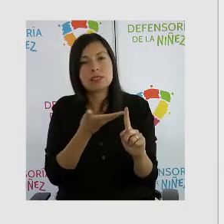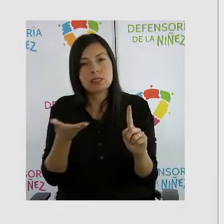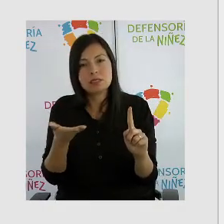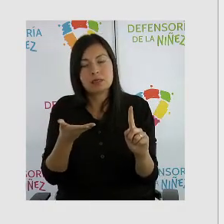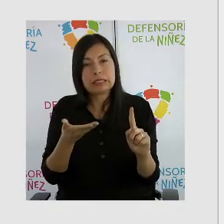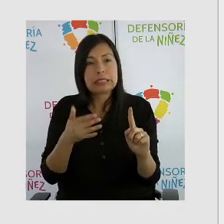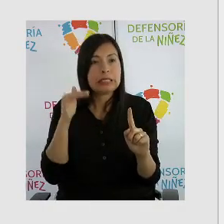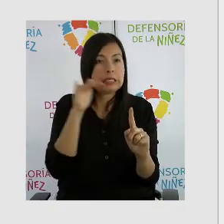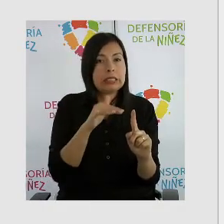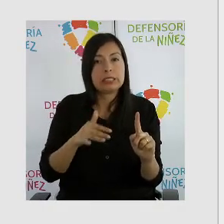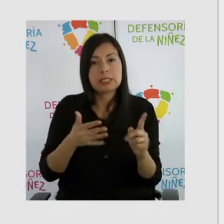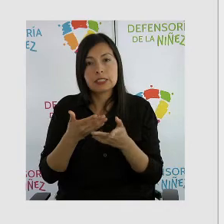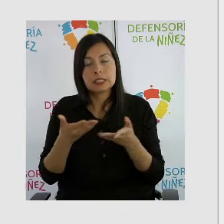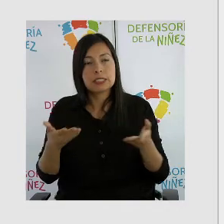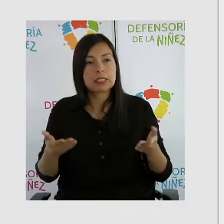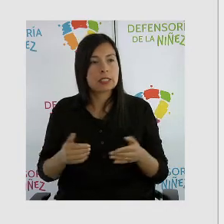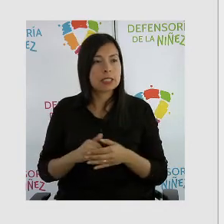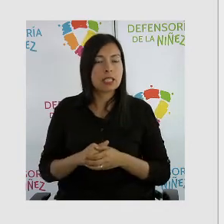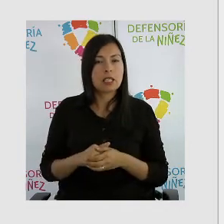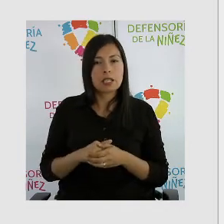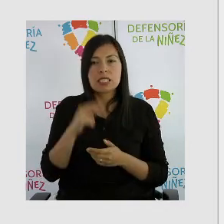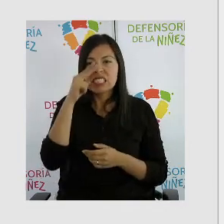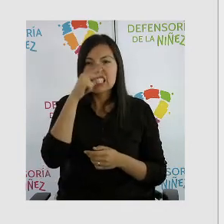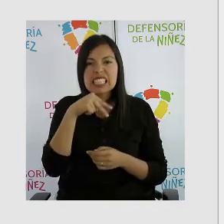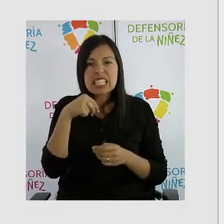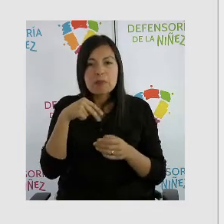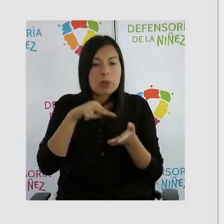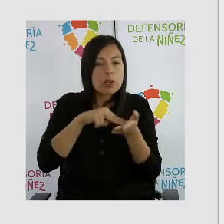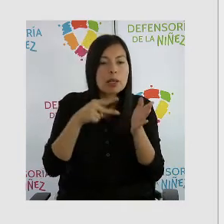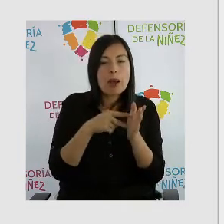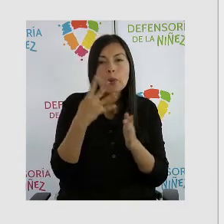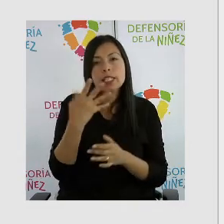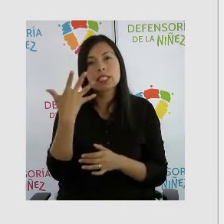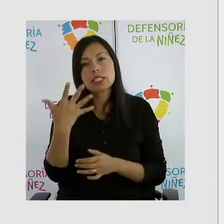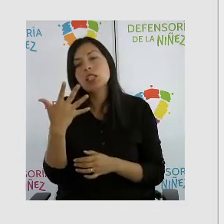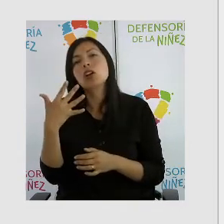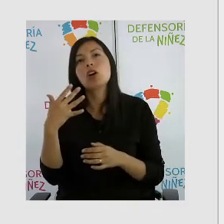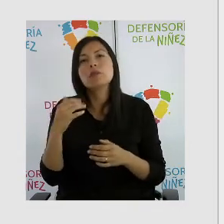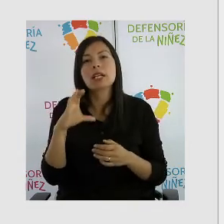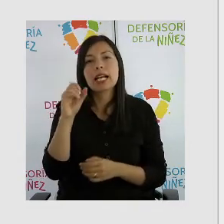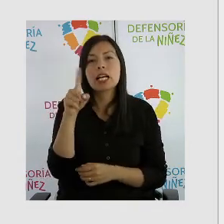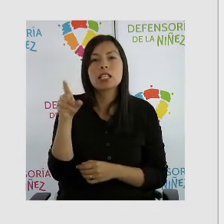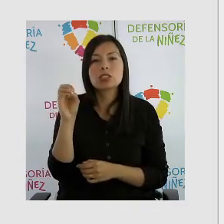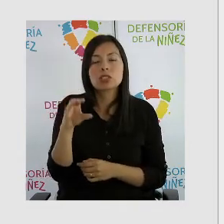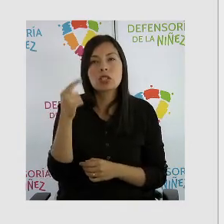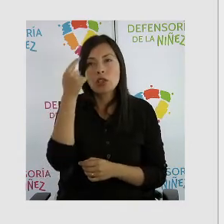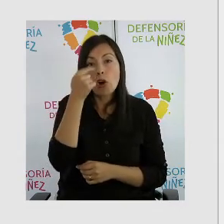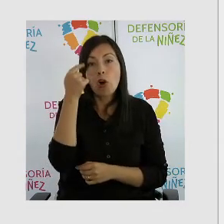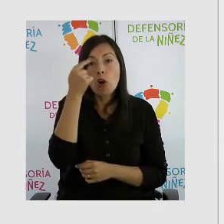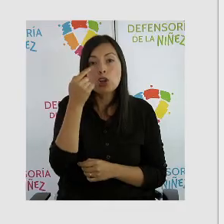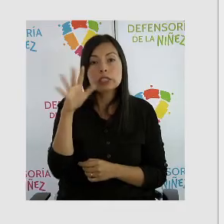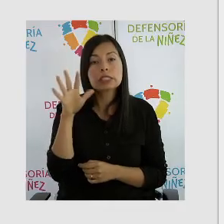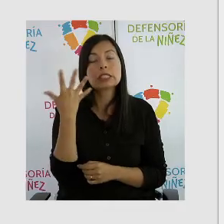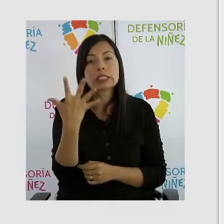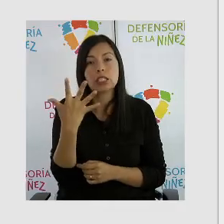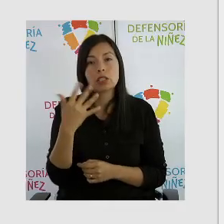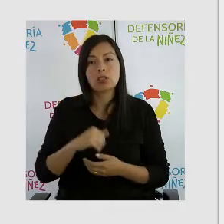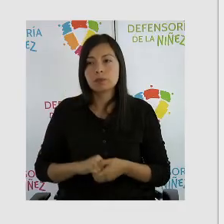mencionado. Sin lesiones, 45 casos, trauma muscular, 5. Se